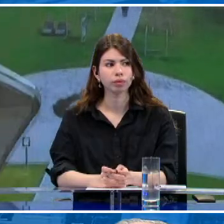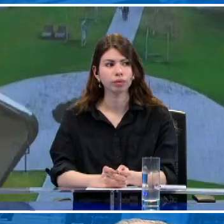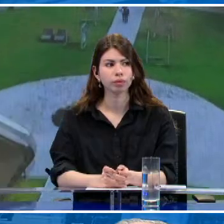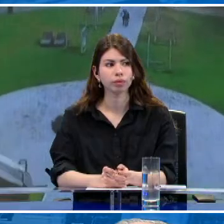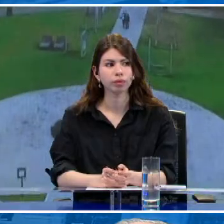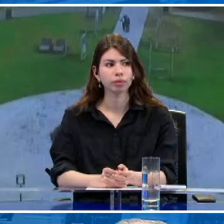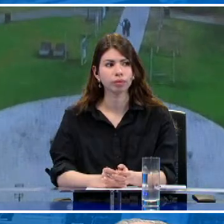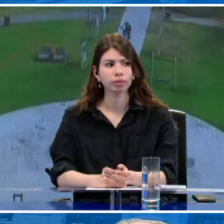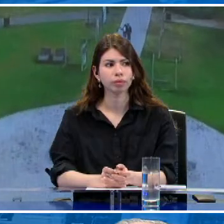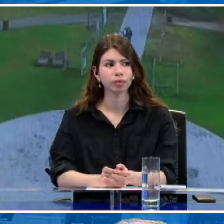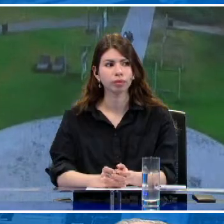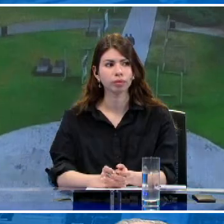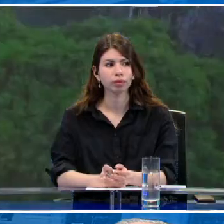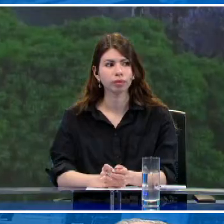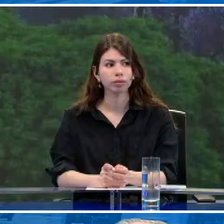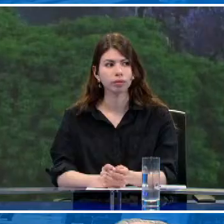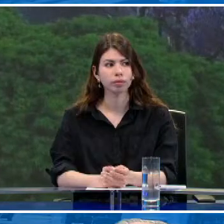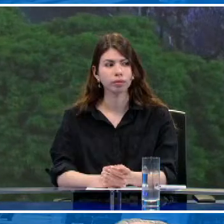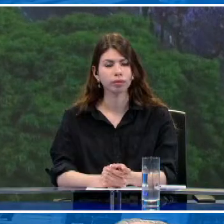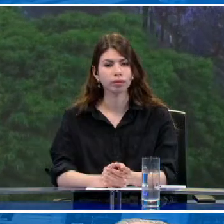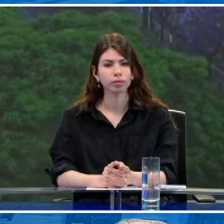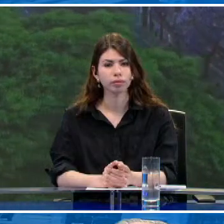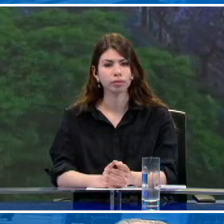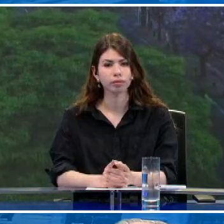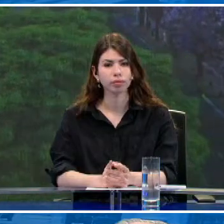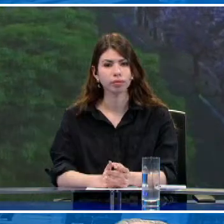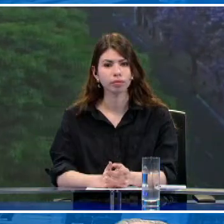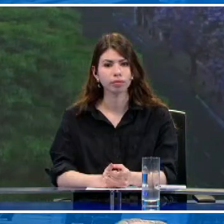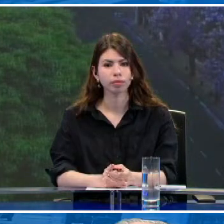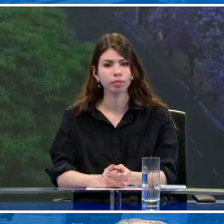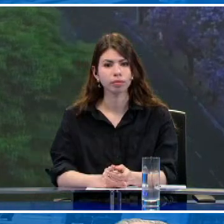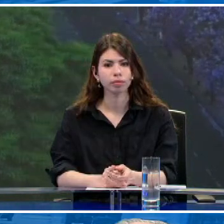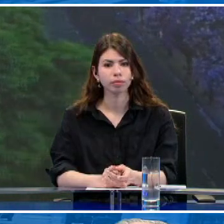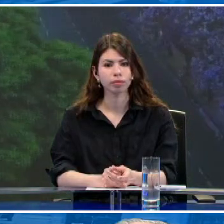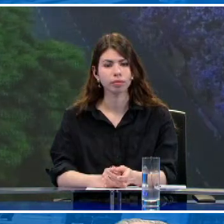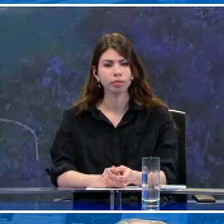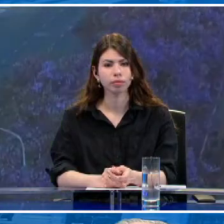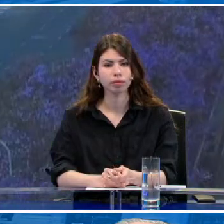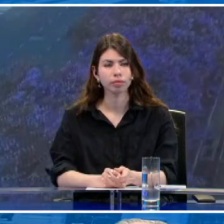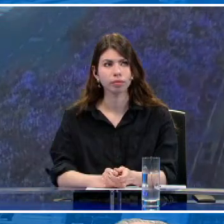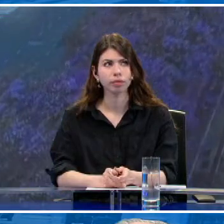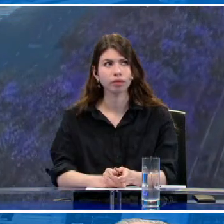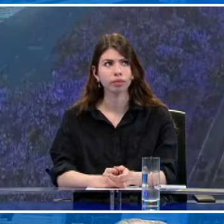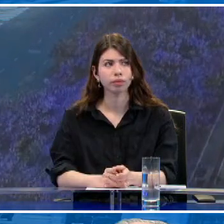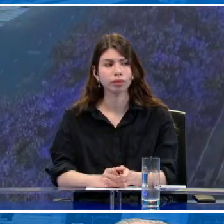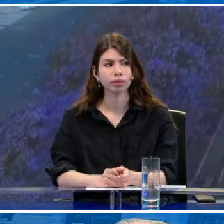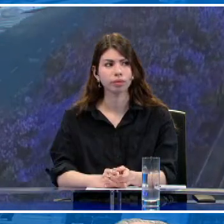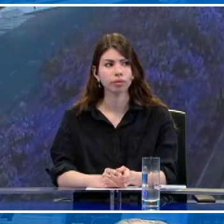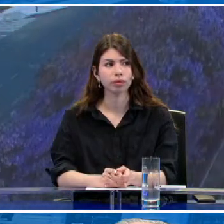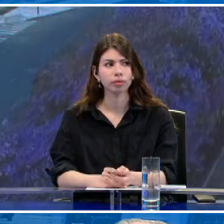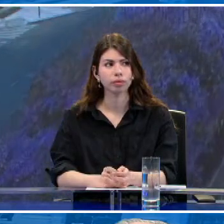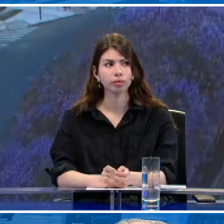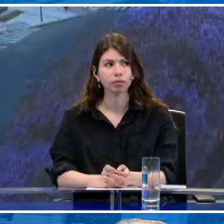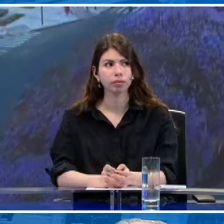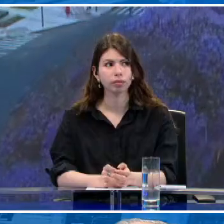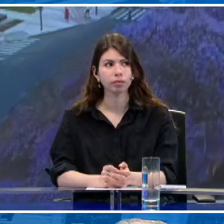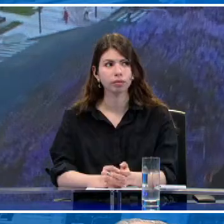enoje, que también él banque preguntas que van a ser complicadas, pero que esto sea, la verdad, lo más